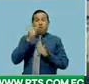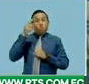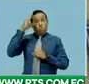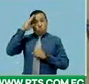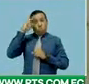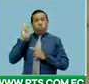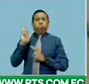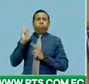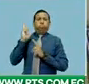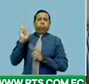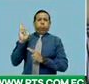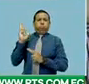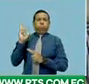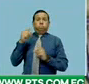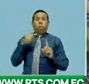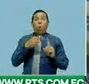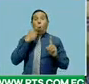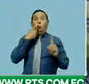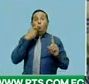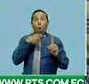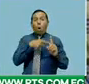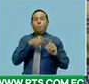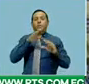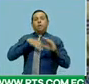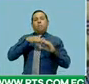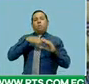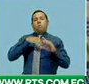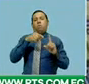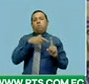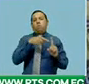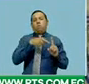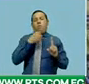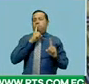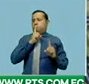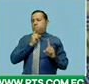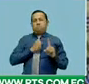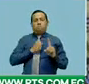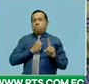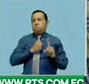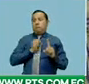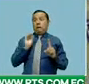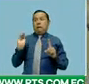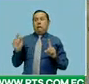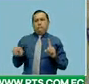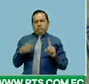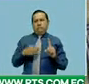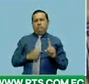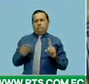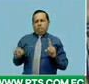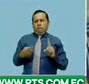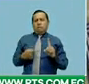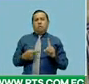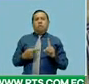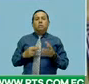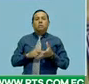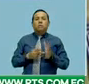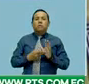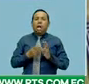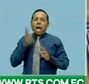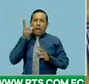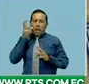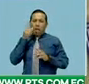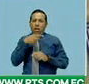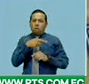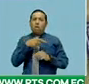decir, la empresa que les daba seguridad a ellos está una persona también detenida. Presumimos, de acuerdo a las primeras investigaciones, que era